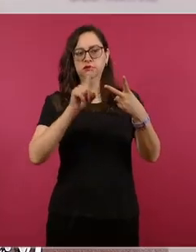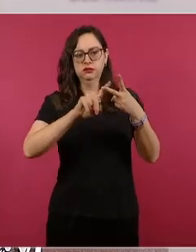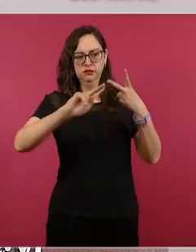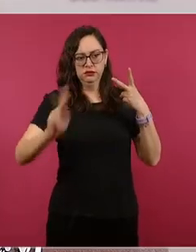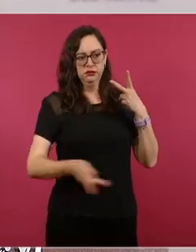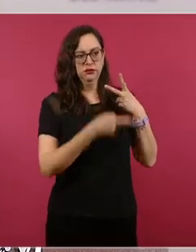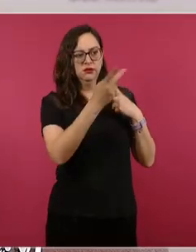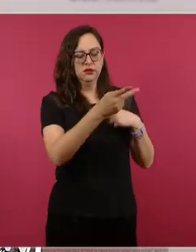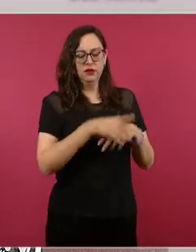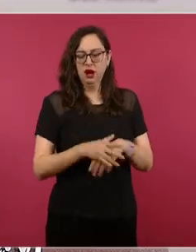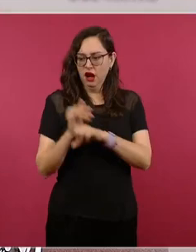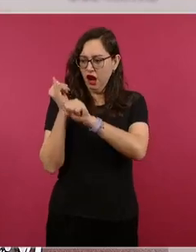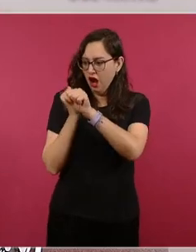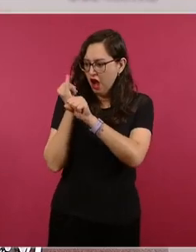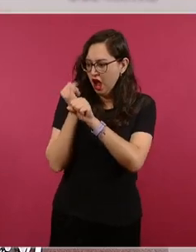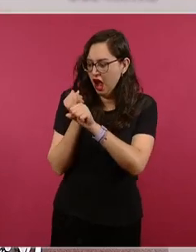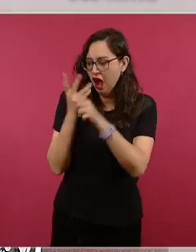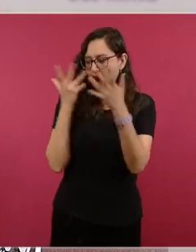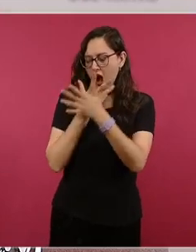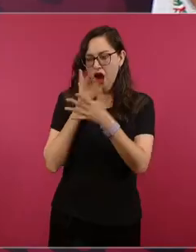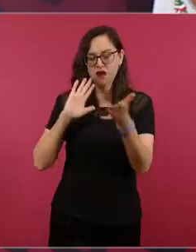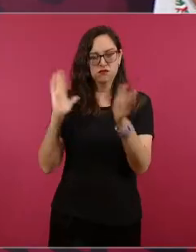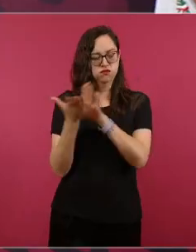¿Quién ordenó que se cerrara?